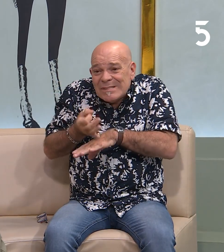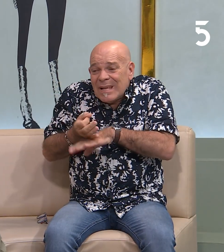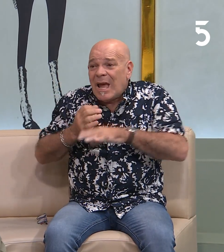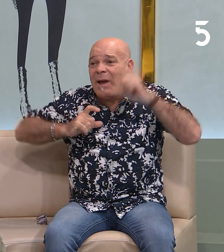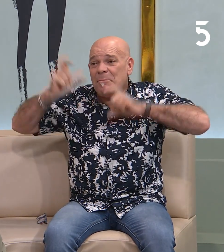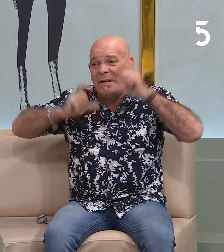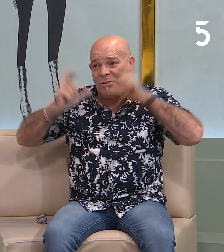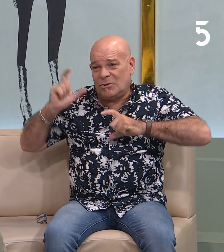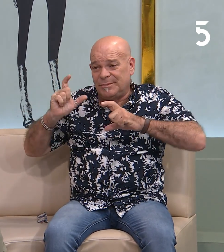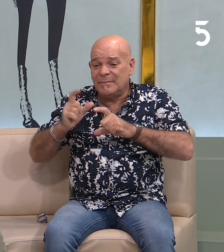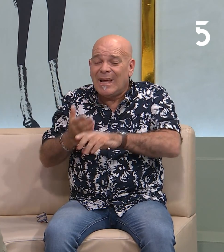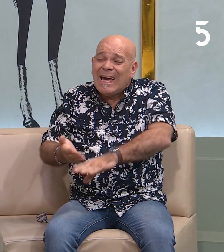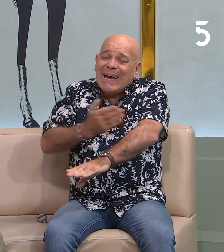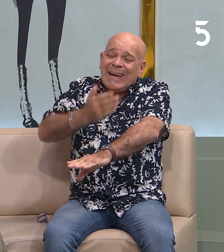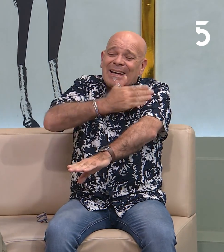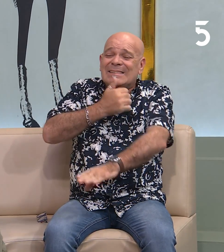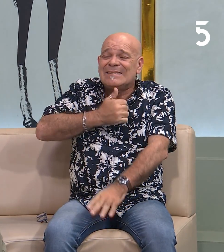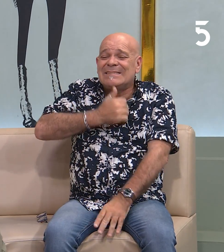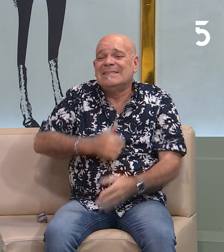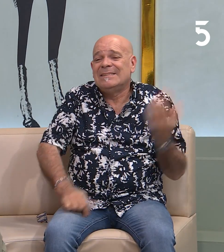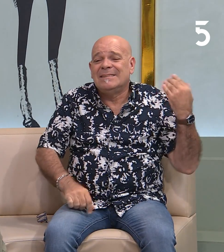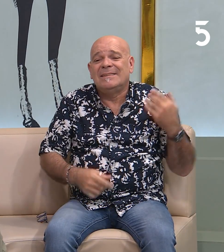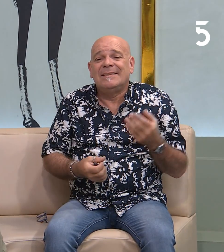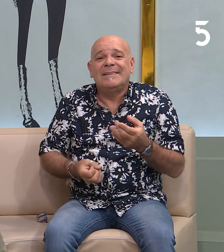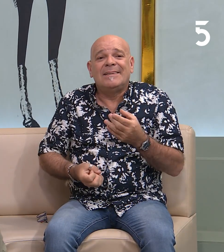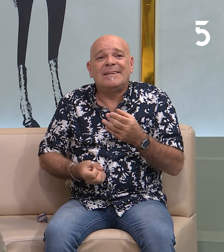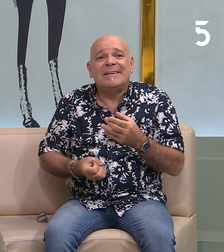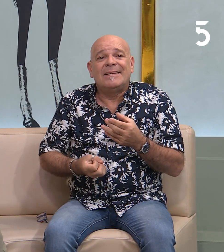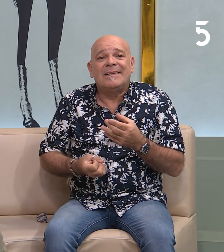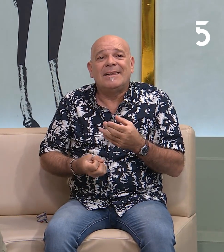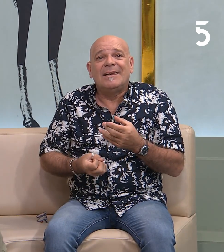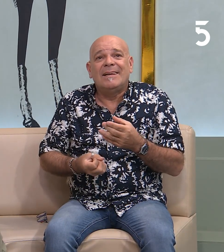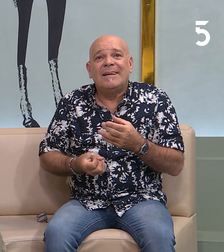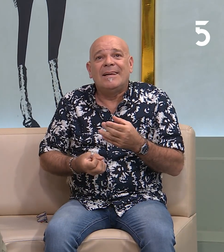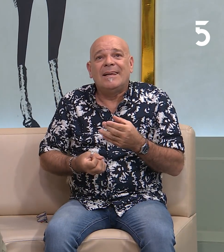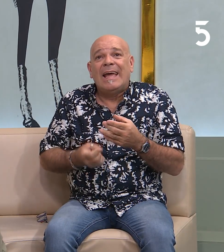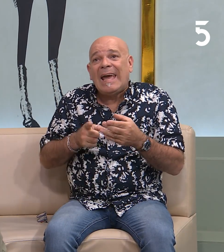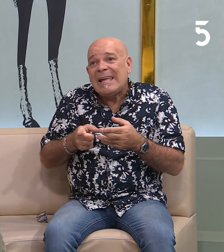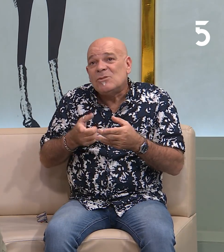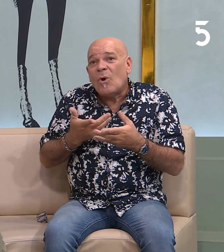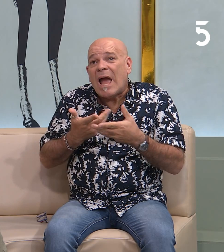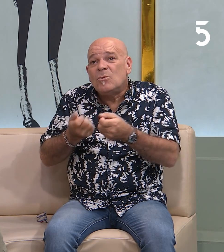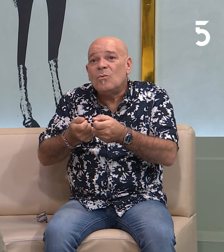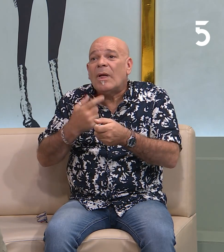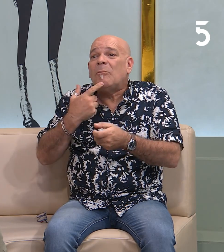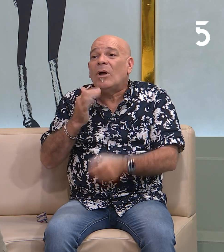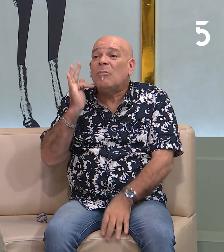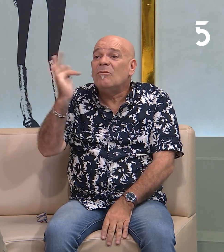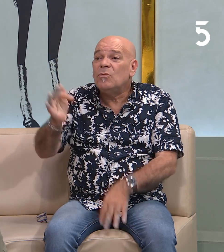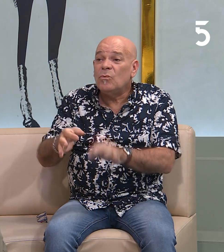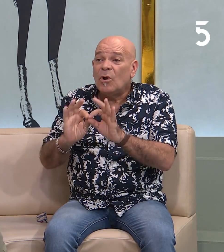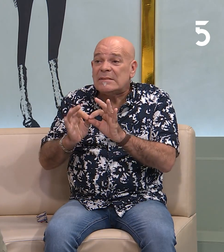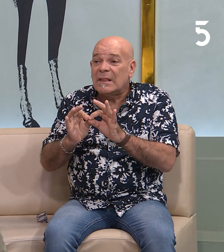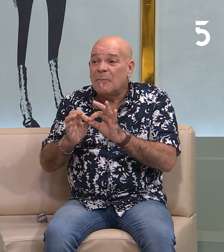de CINDE, yo enseño expresión facial y corporal. Esto